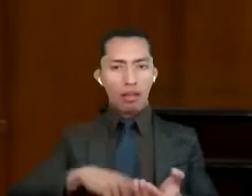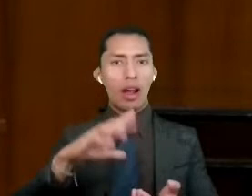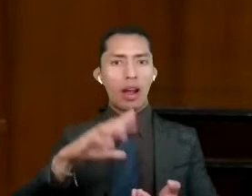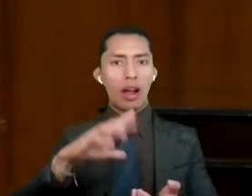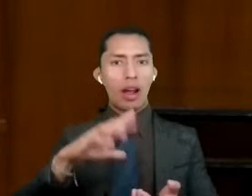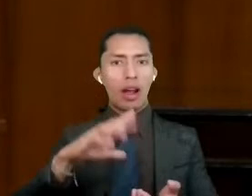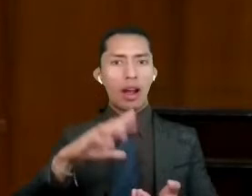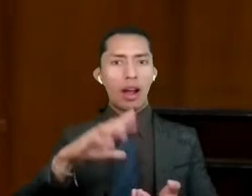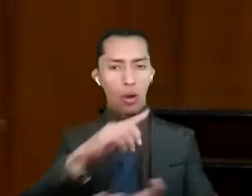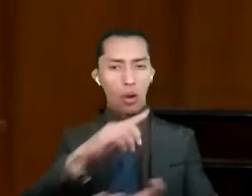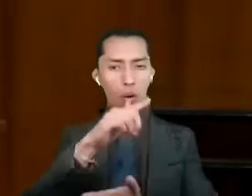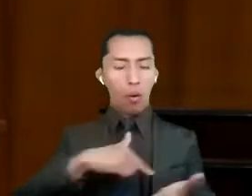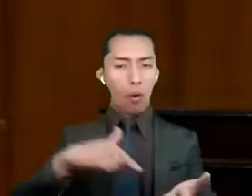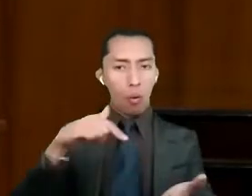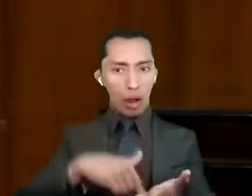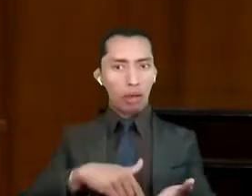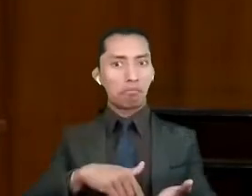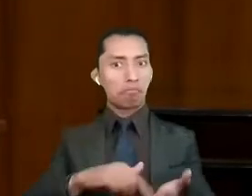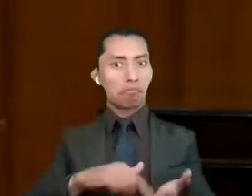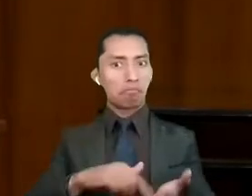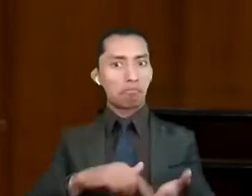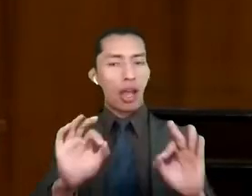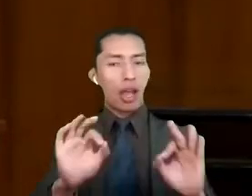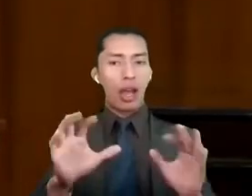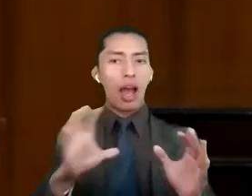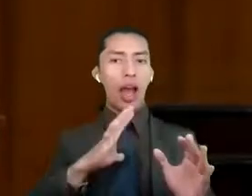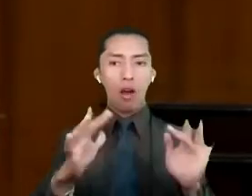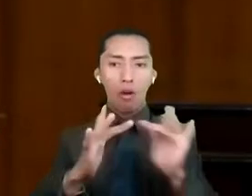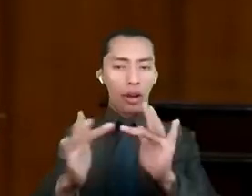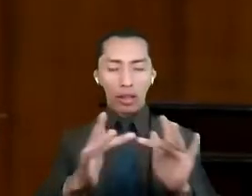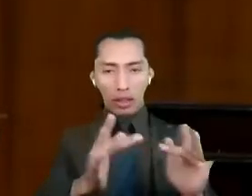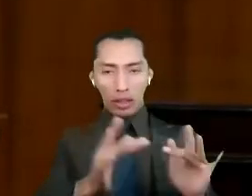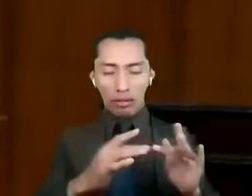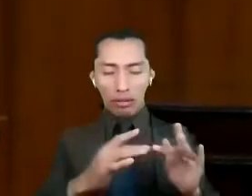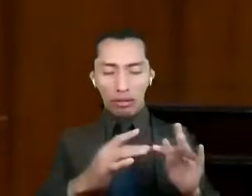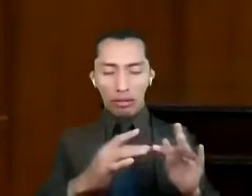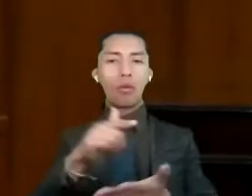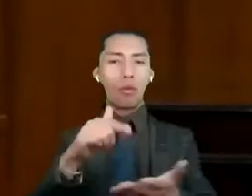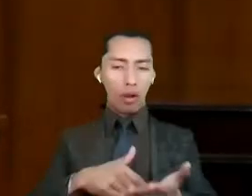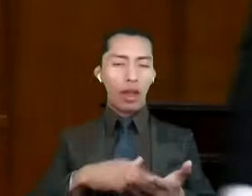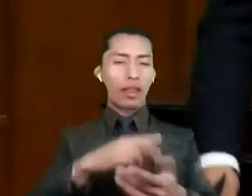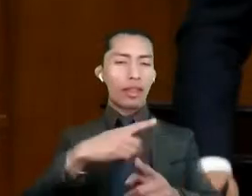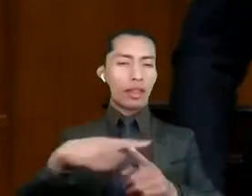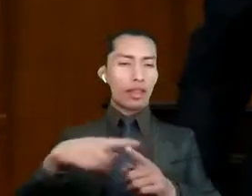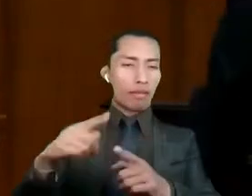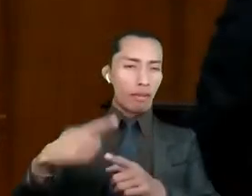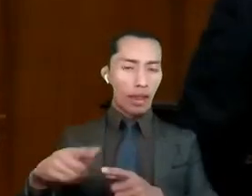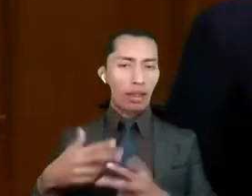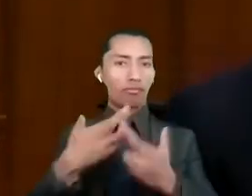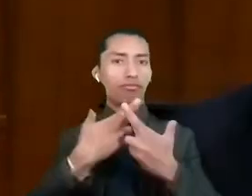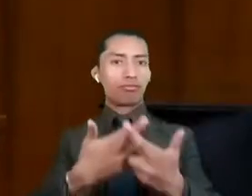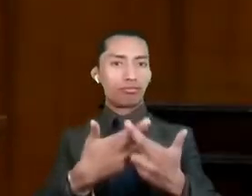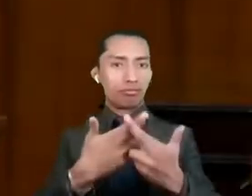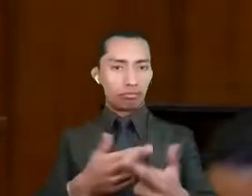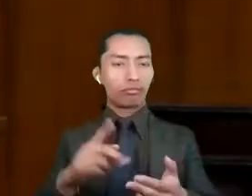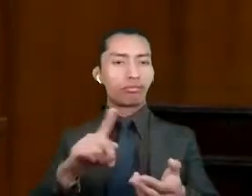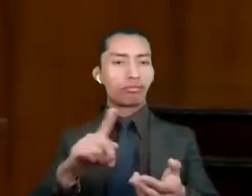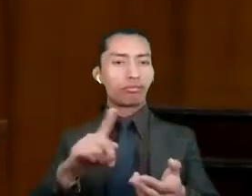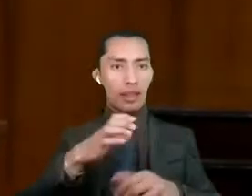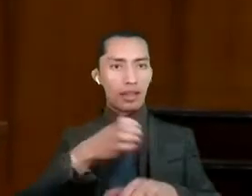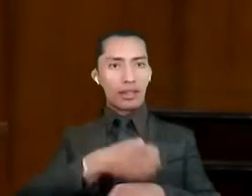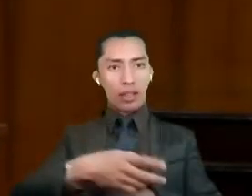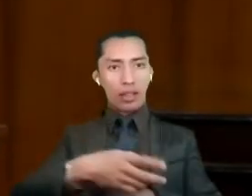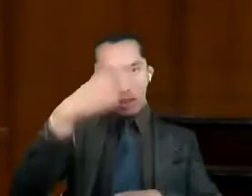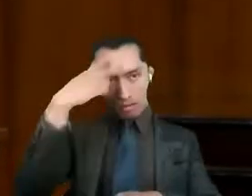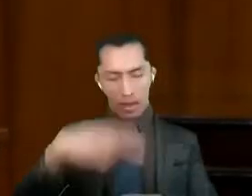su ubicación, conectividad, recursos ambientales, entre muchos otros elementos,